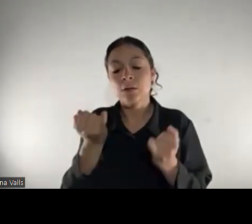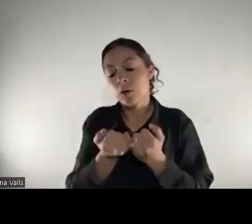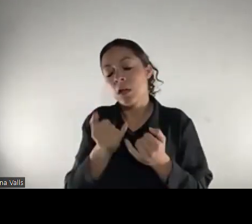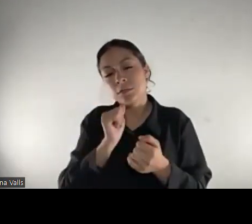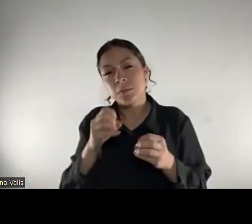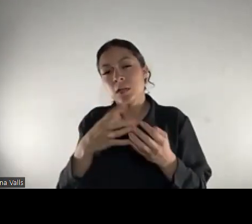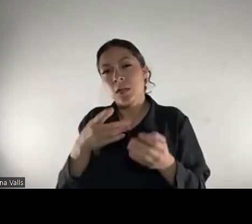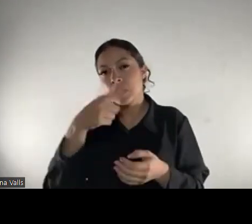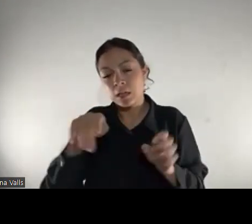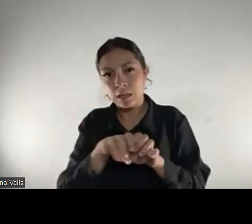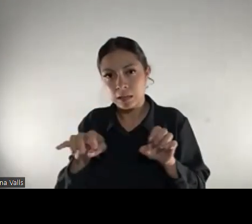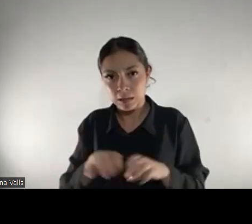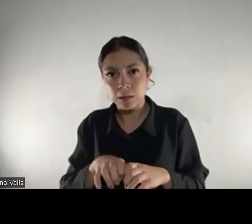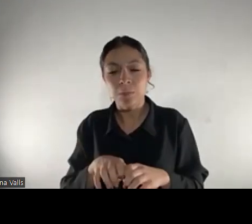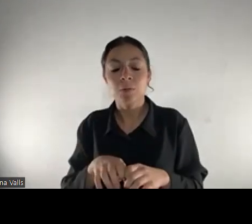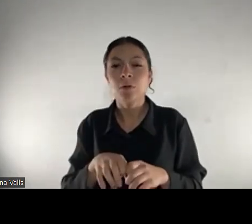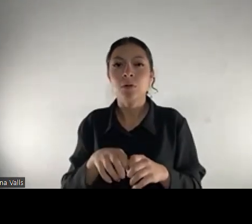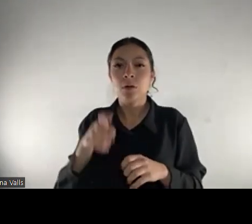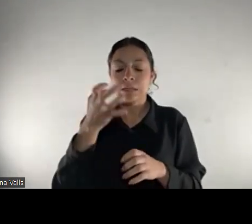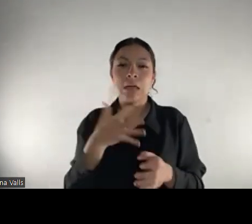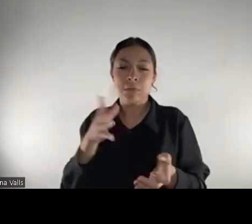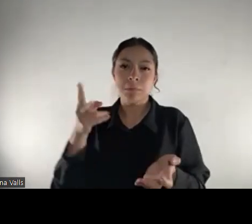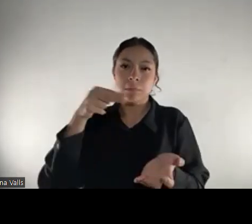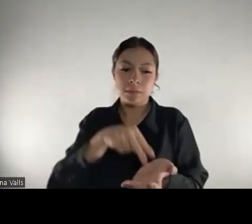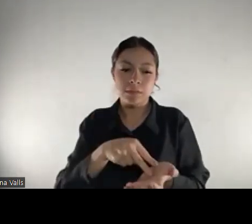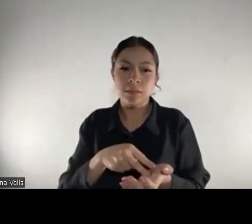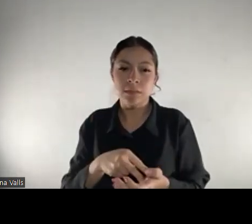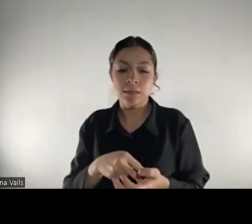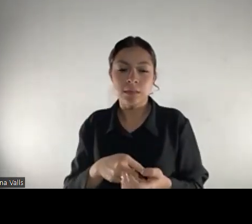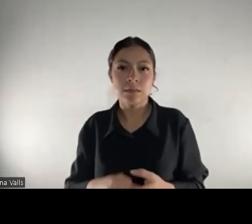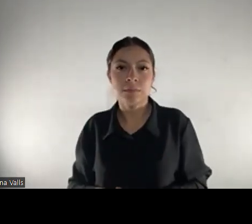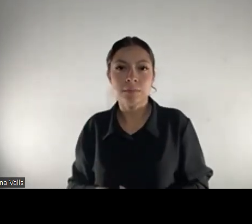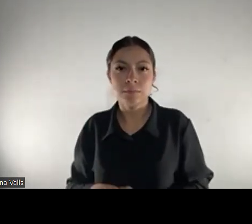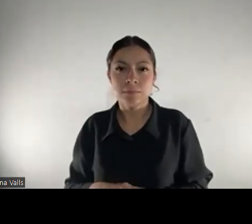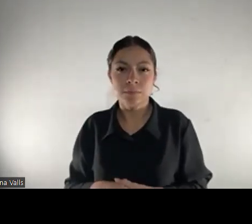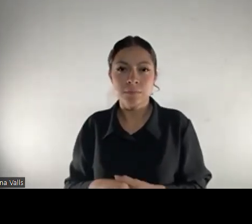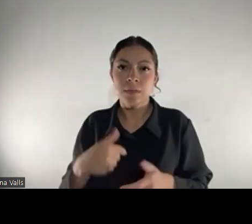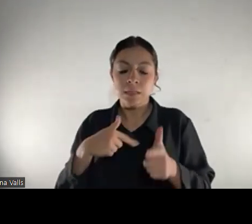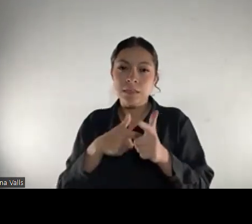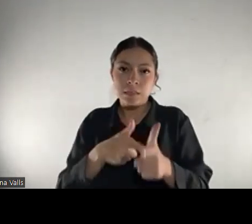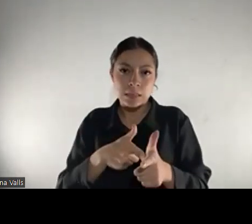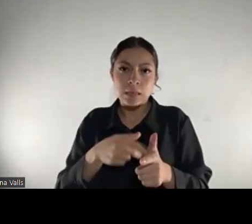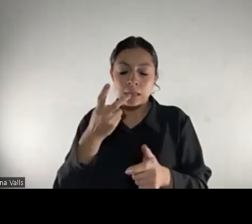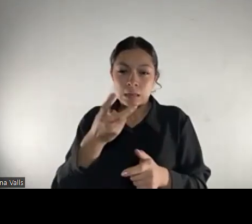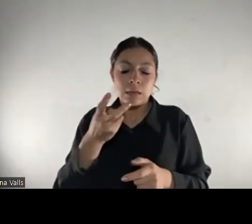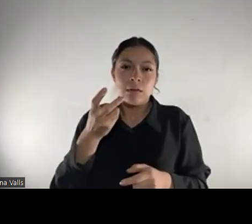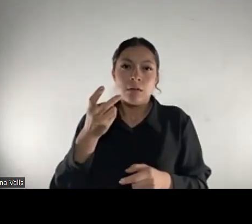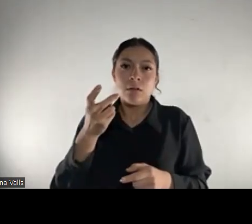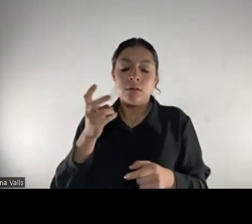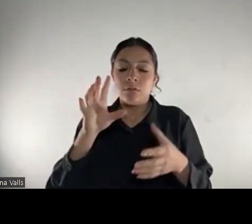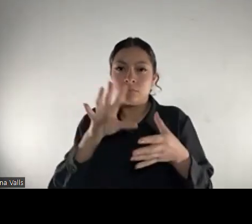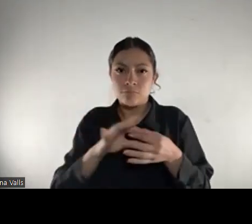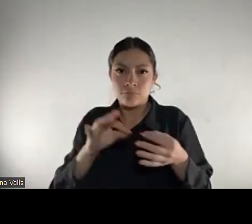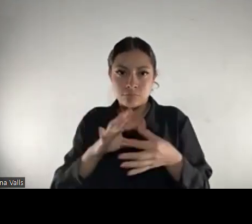todo el equipo de Pichán que está aquí también presente. Seguimos con estos webinars. Los webinars están